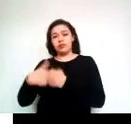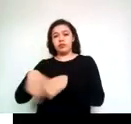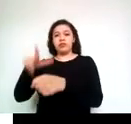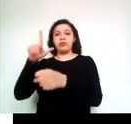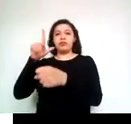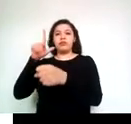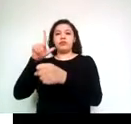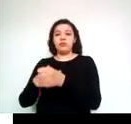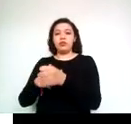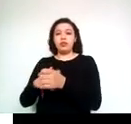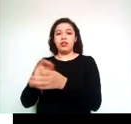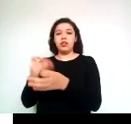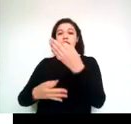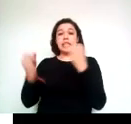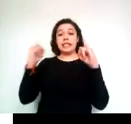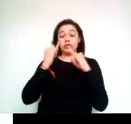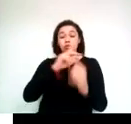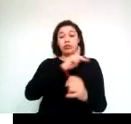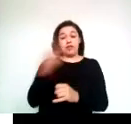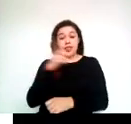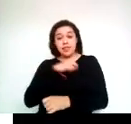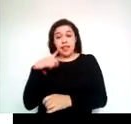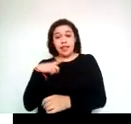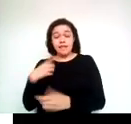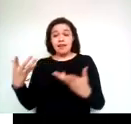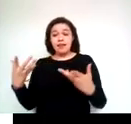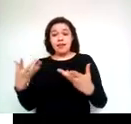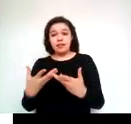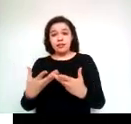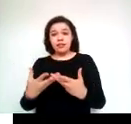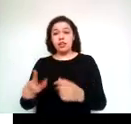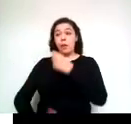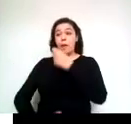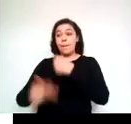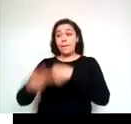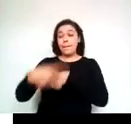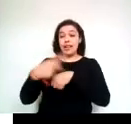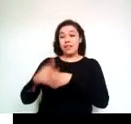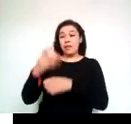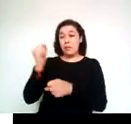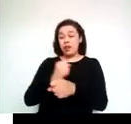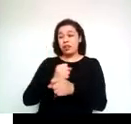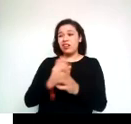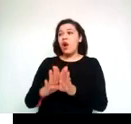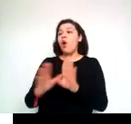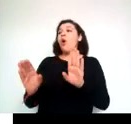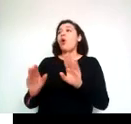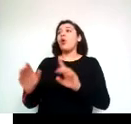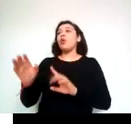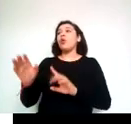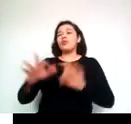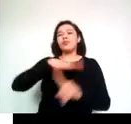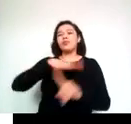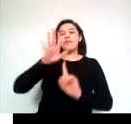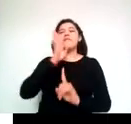en todas las instituciones. Se convierten en un riesgo cuando hay una mala práctica y eso es lo que identifica la norma. Y por otra parte,